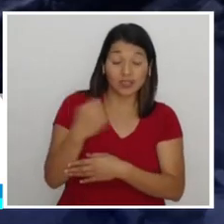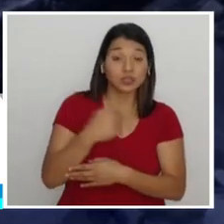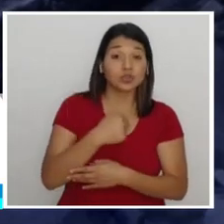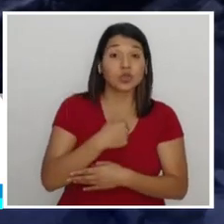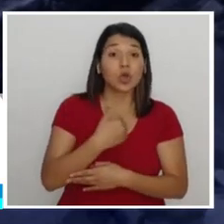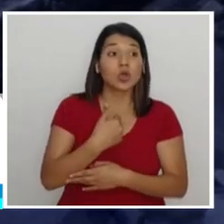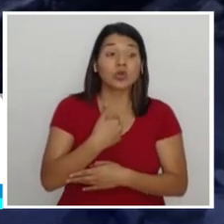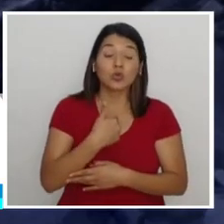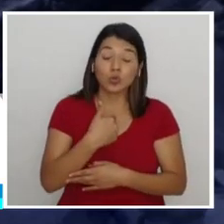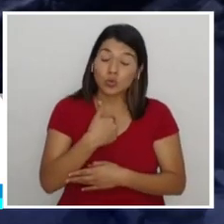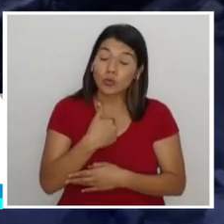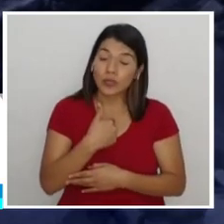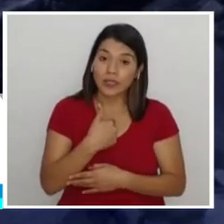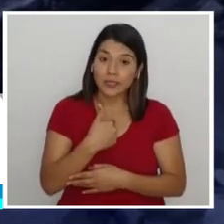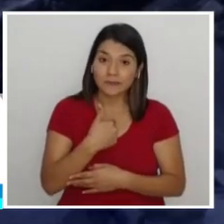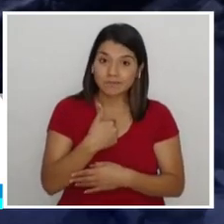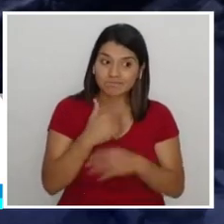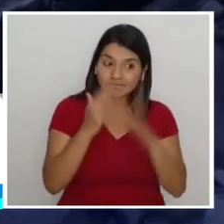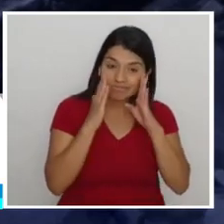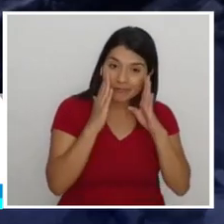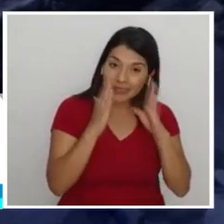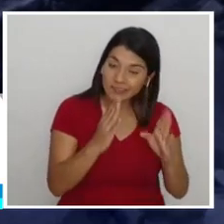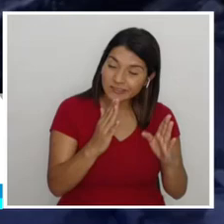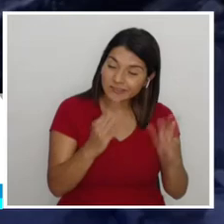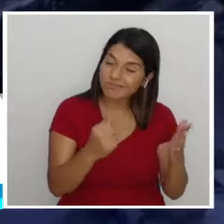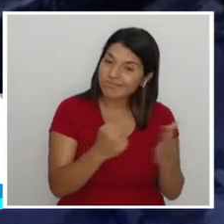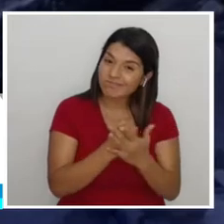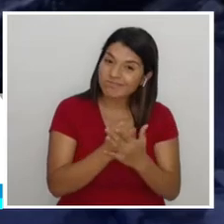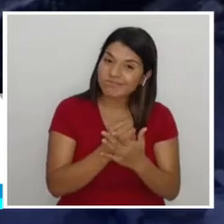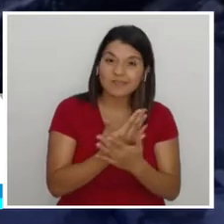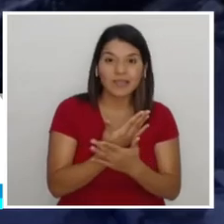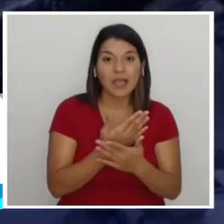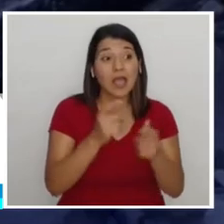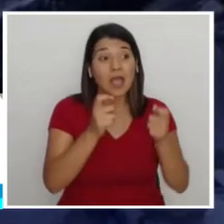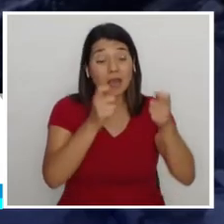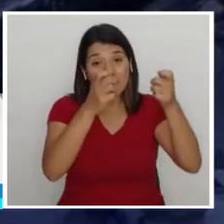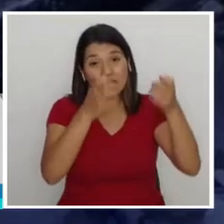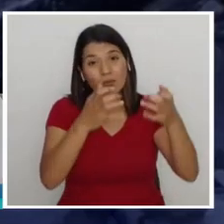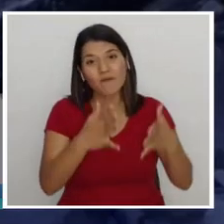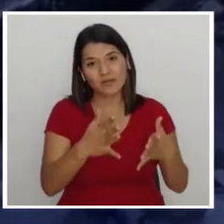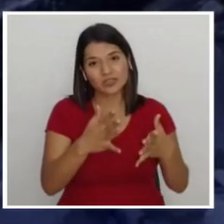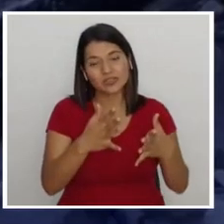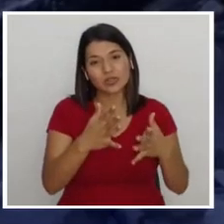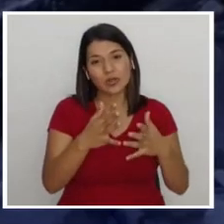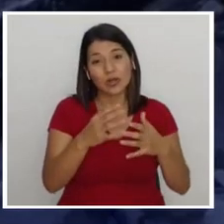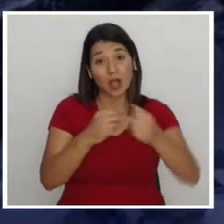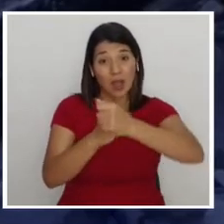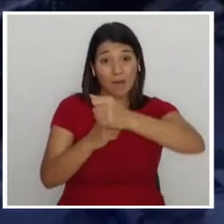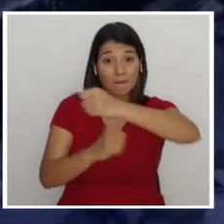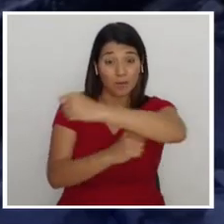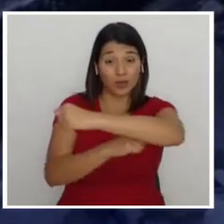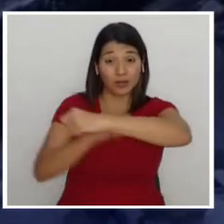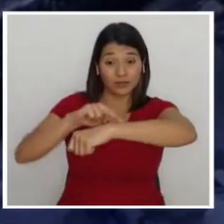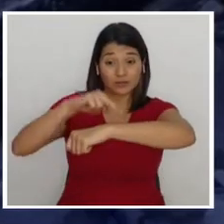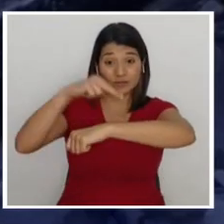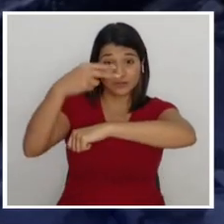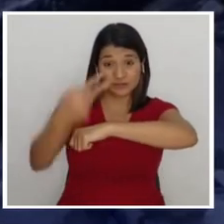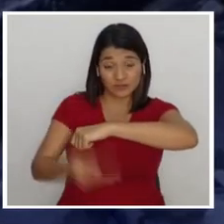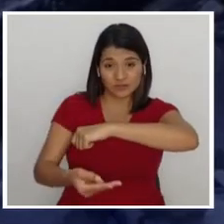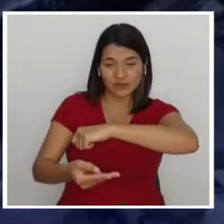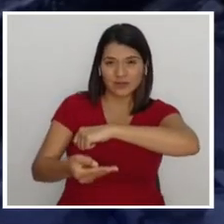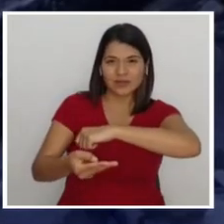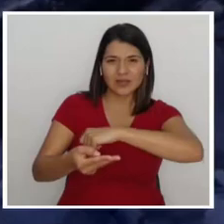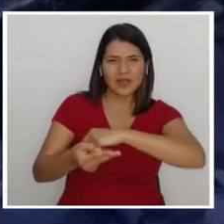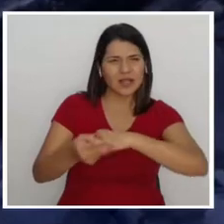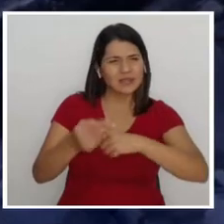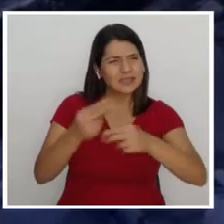lamentable atención de la maestra que se lanzó del puente Juan Rafael Iglesias, creo que es que se llama,